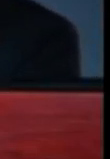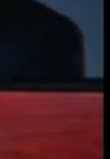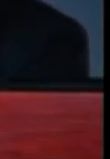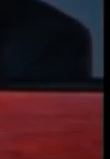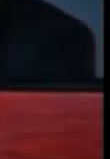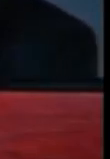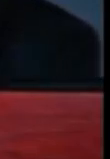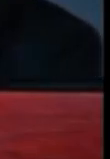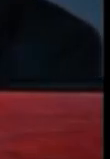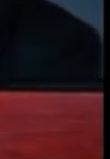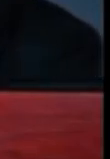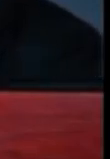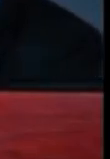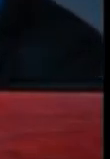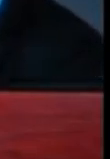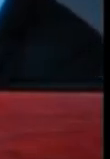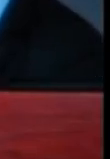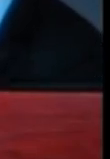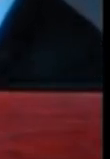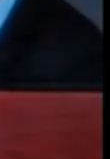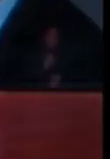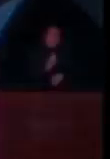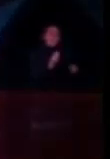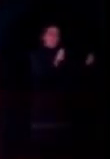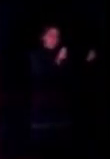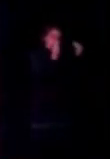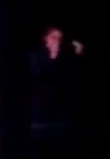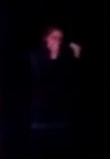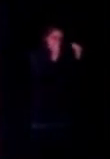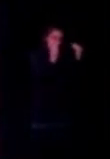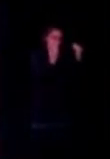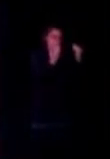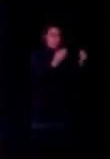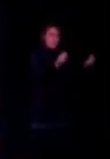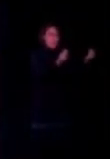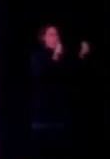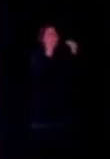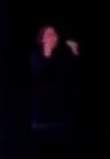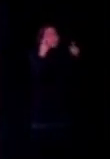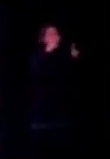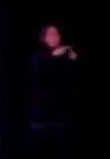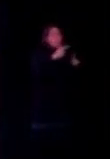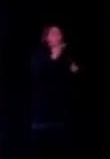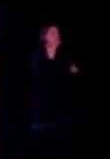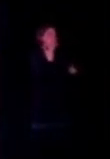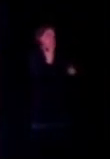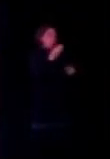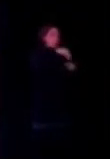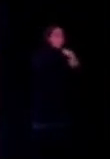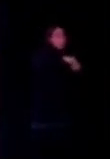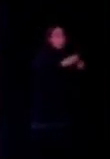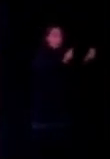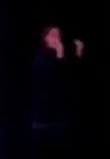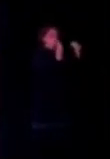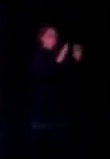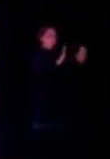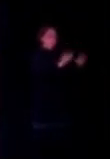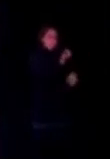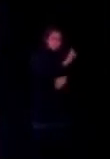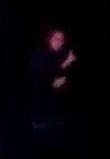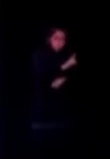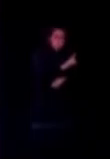haya formación, pero no formación reglada, sino capacitación, conciencia en la ética, en la empatía,